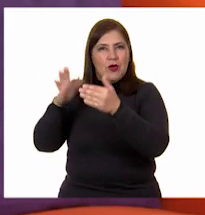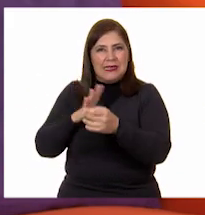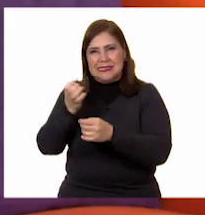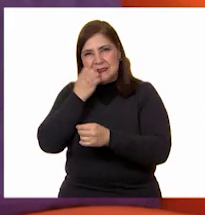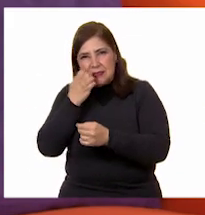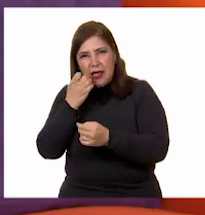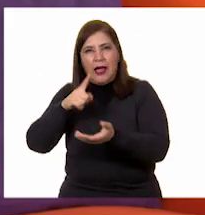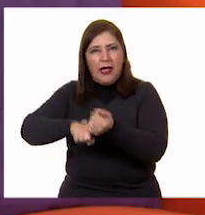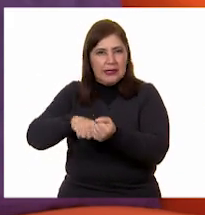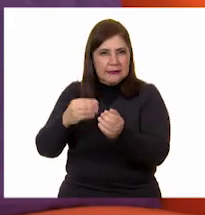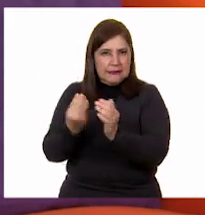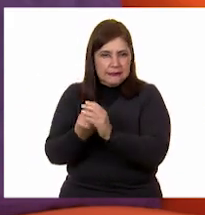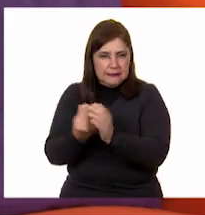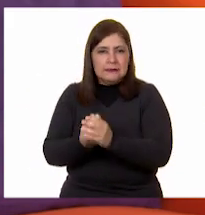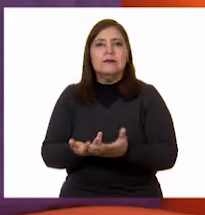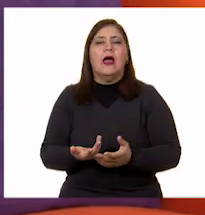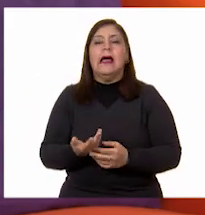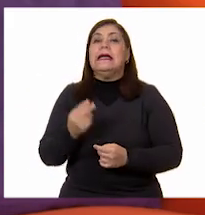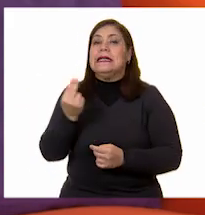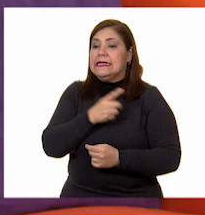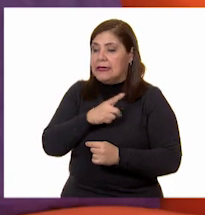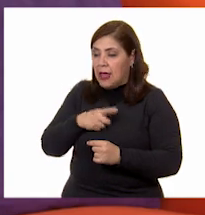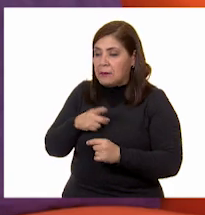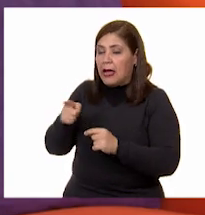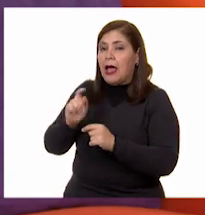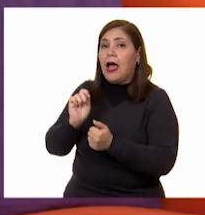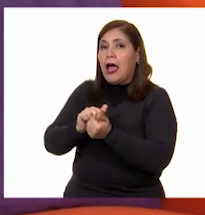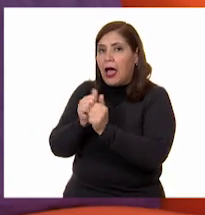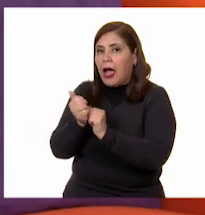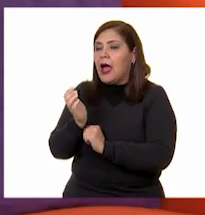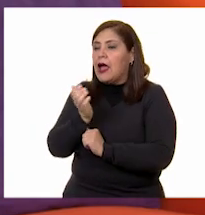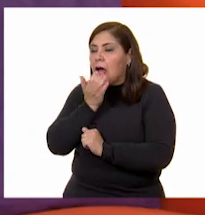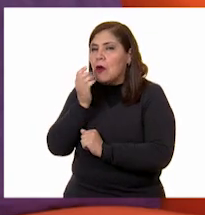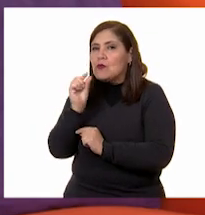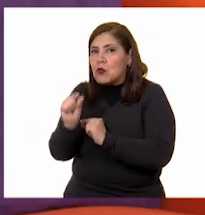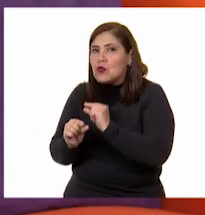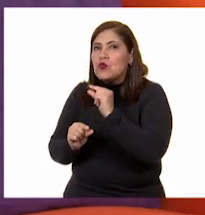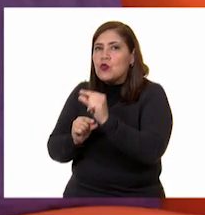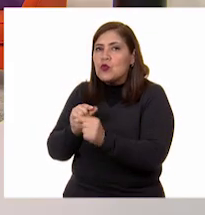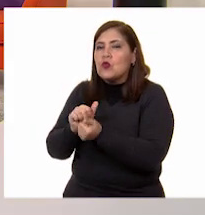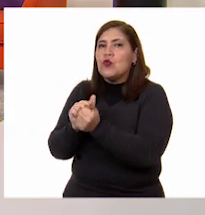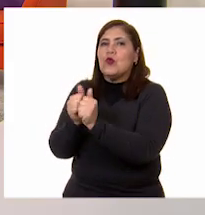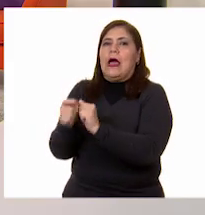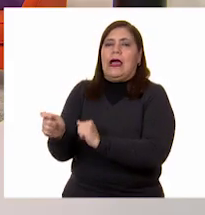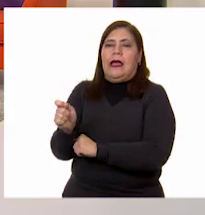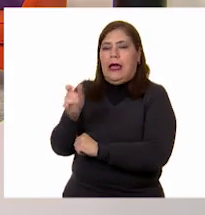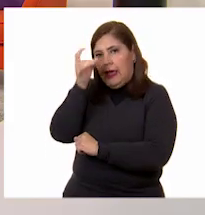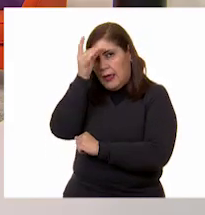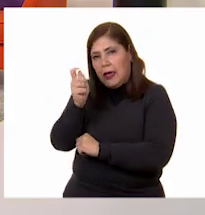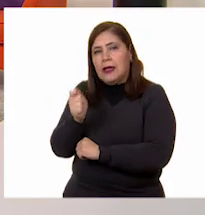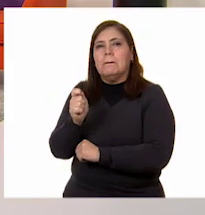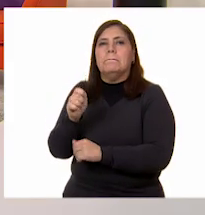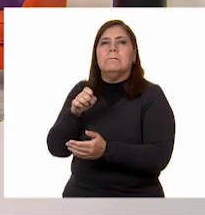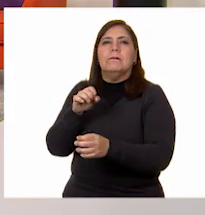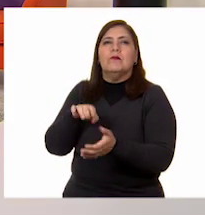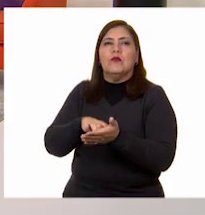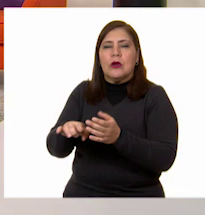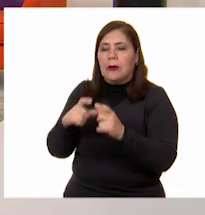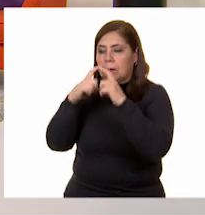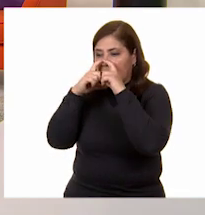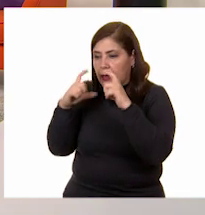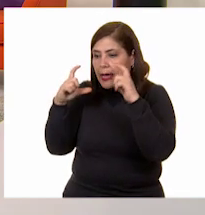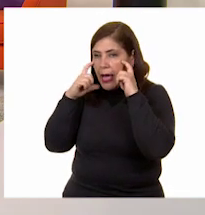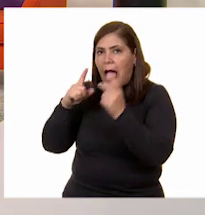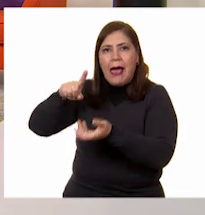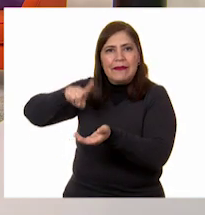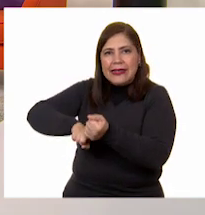Es importante ayudarles a acostumbrarse a su uso, pues de manera sencilla. Por ejemplo, practicar ponerse el cubrebocas